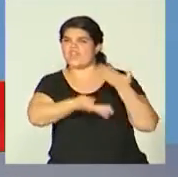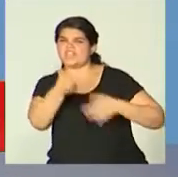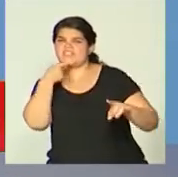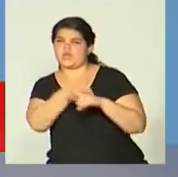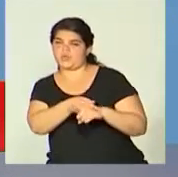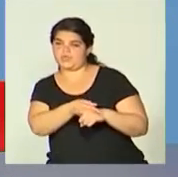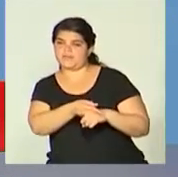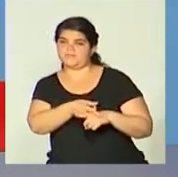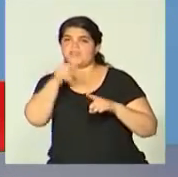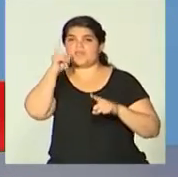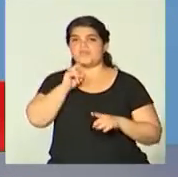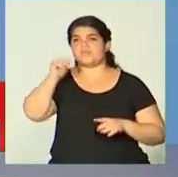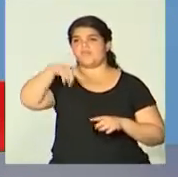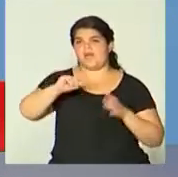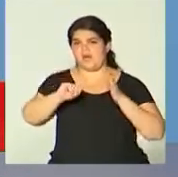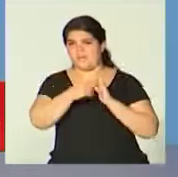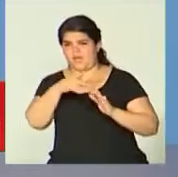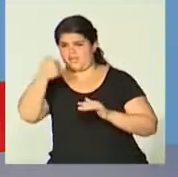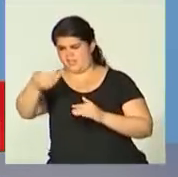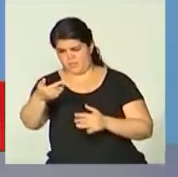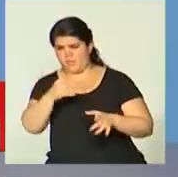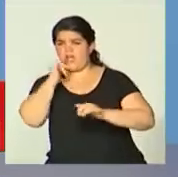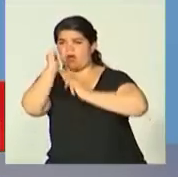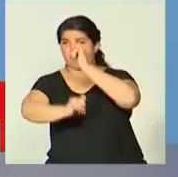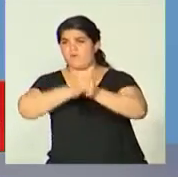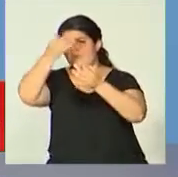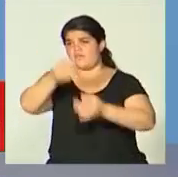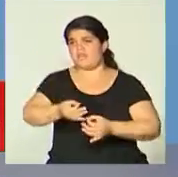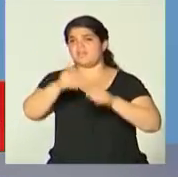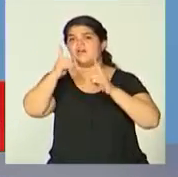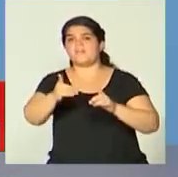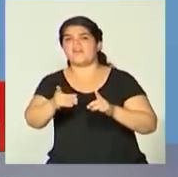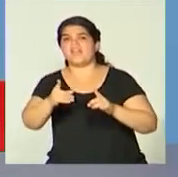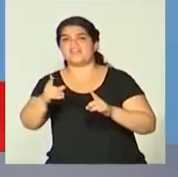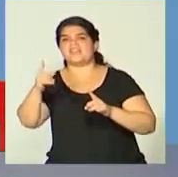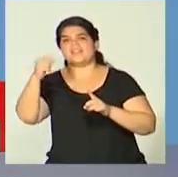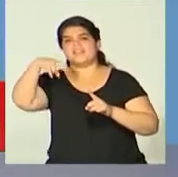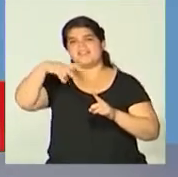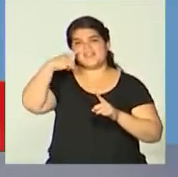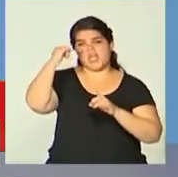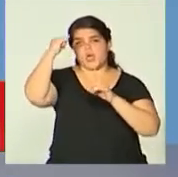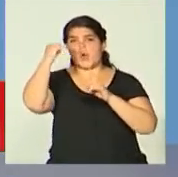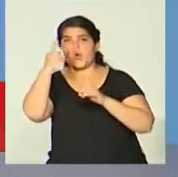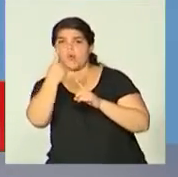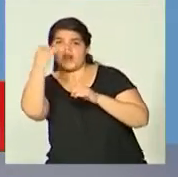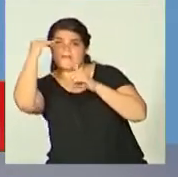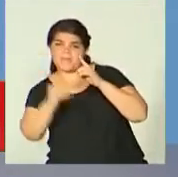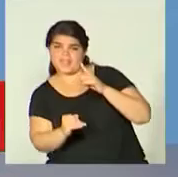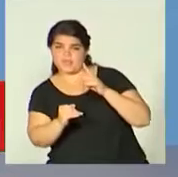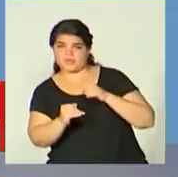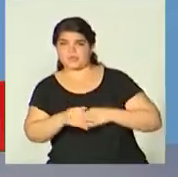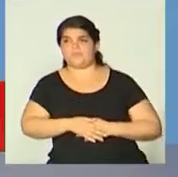este año y por ahí lo vamos a poder hablar más adelante pero con él ni una menos que tiene que ver con la cantidad de femicidios de mujeres